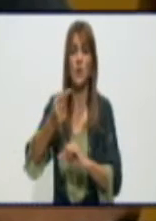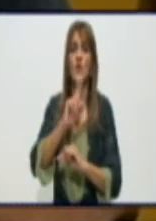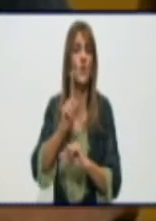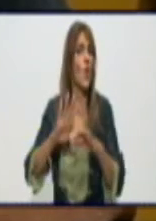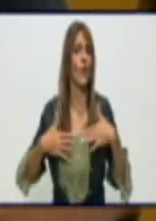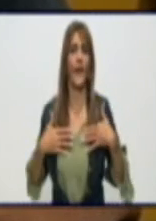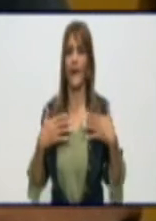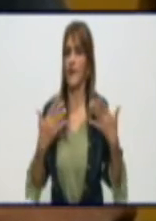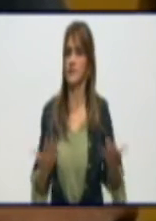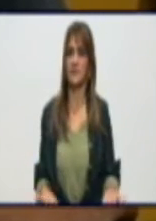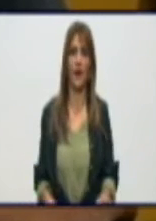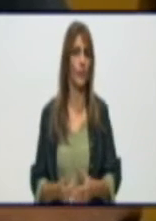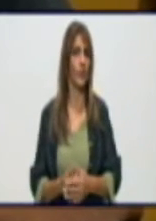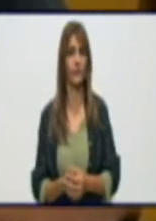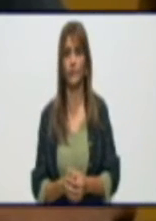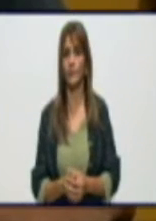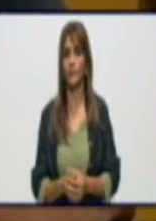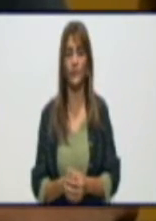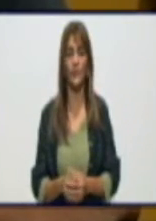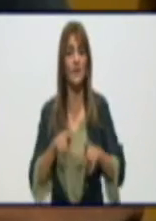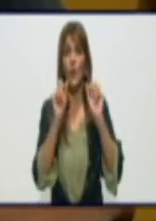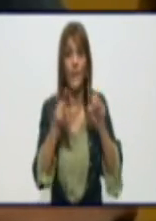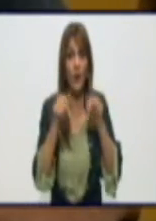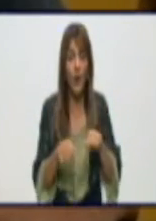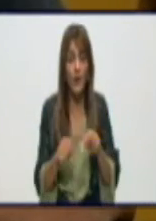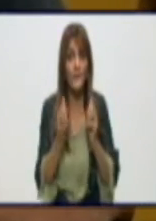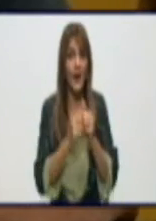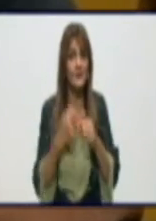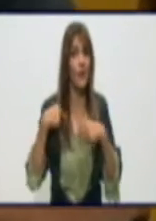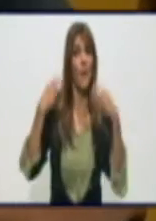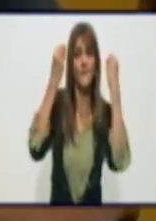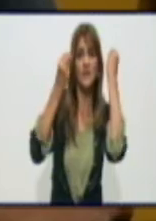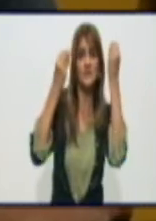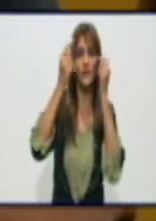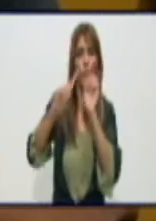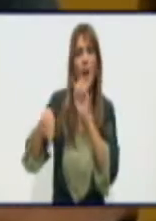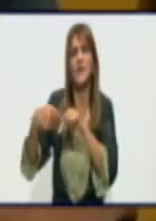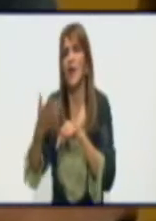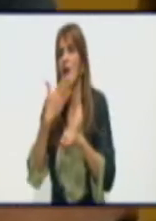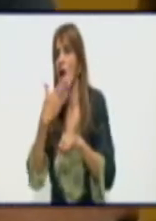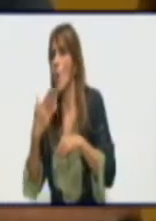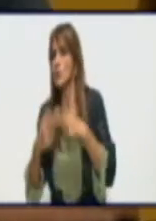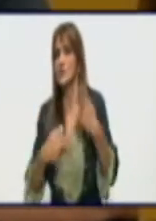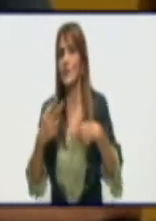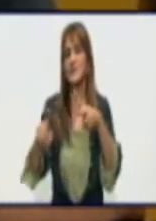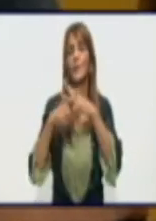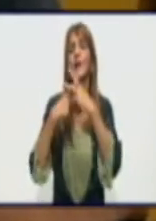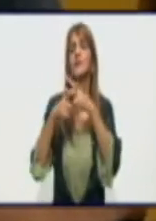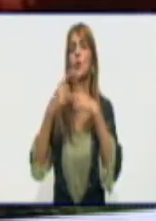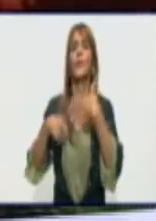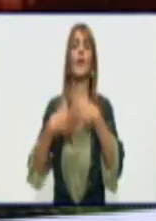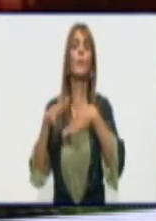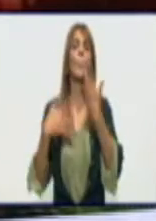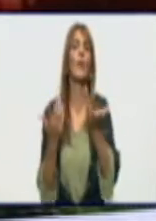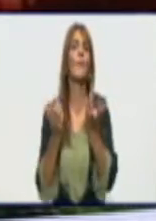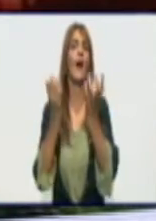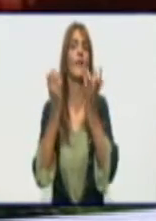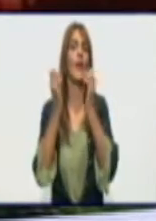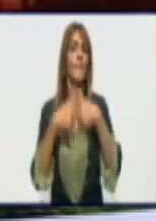estén comiendo el pan, ya estamos pensando en el pan de mañana, cómo va a salir, por dónde va a salir y cómo va a salir. Gracias, Grisel. Vuelvo al diálogo